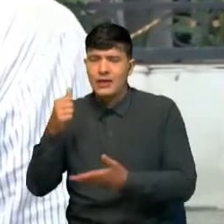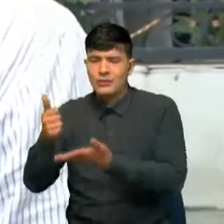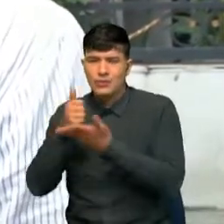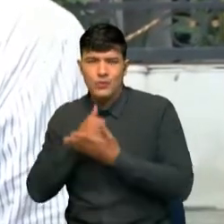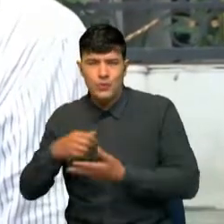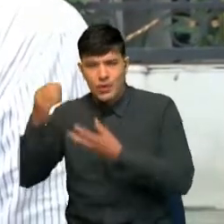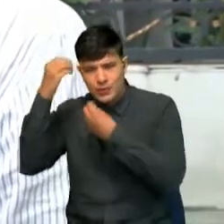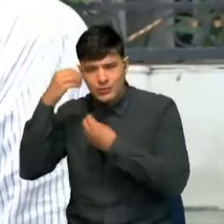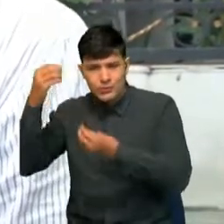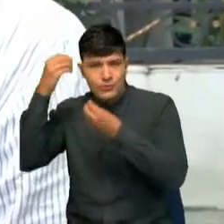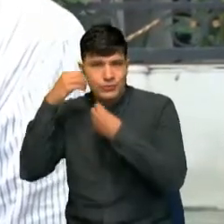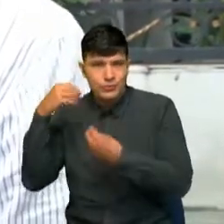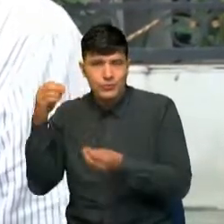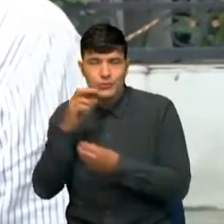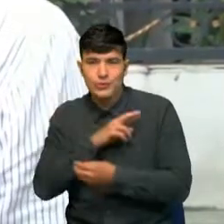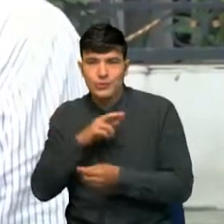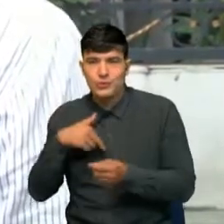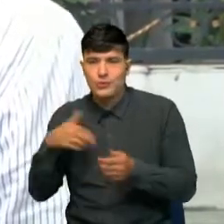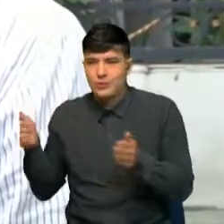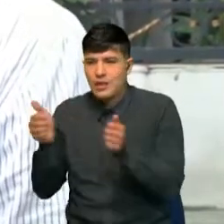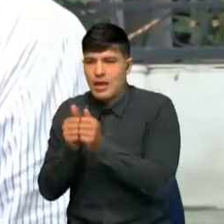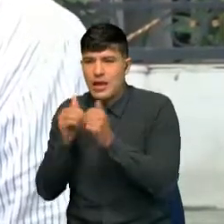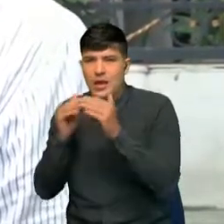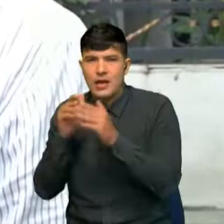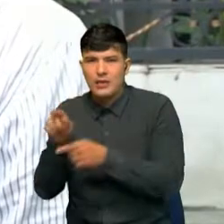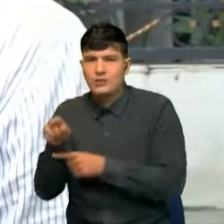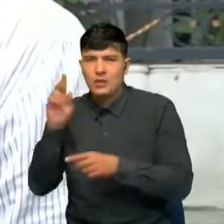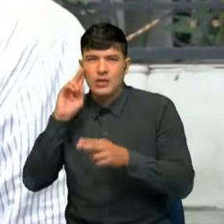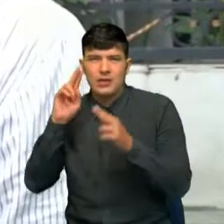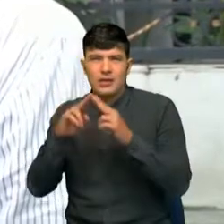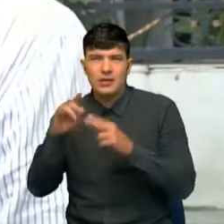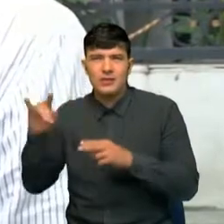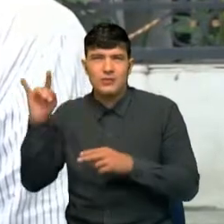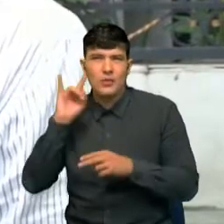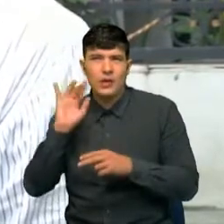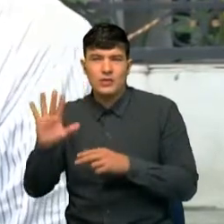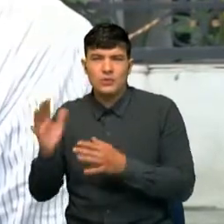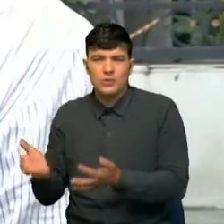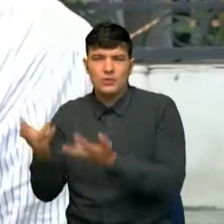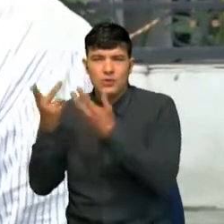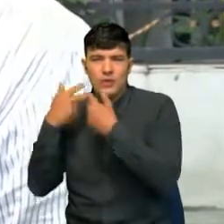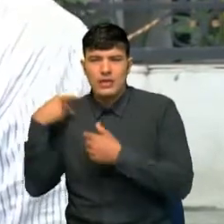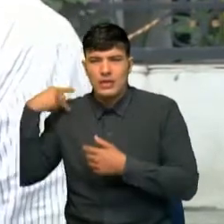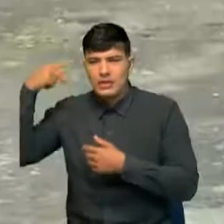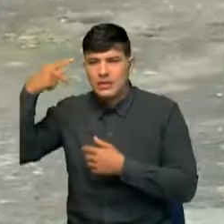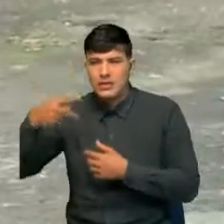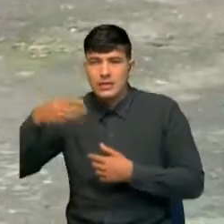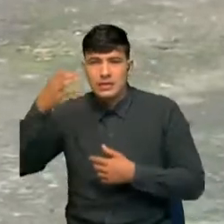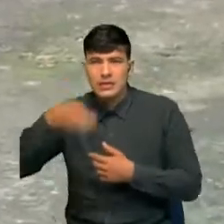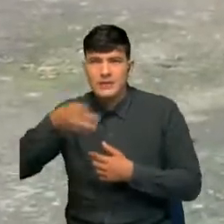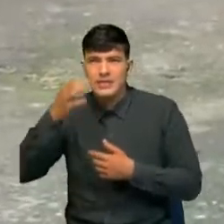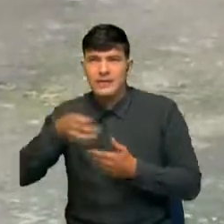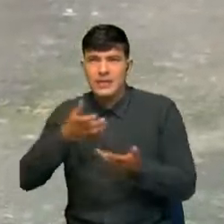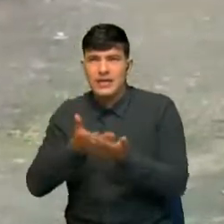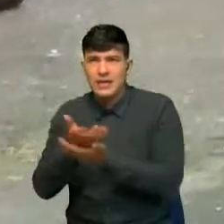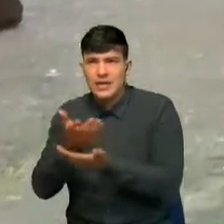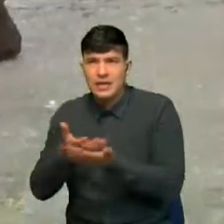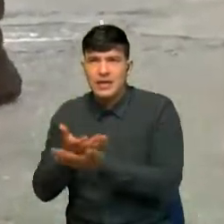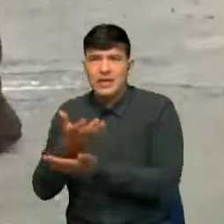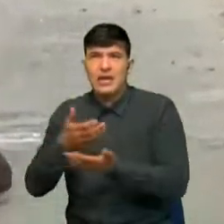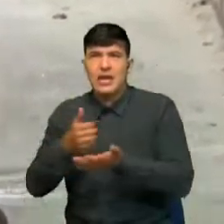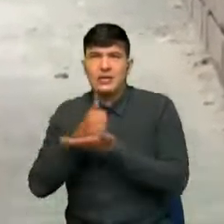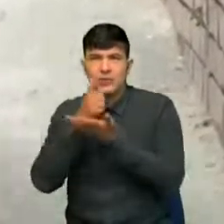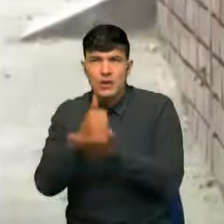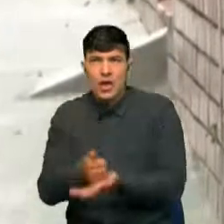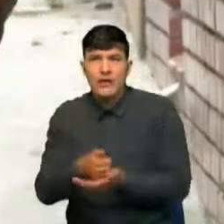sentábamos junto a la casa de ella a escuchar historias. Siempre nos aconsejaba, nos ayudaba en los quehaceres, incluso